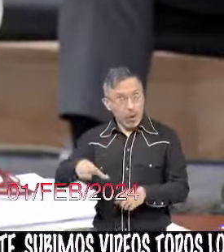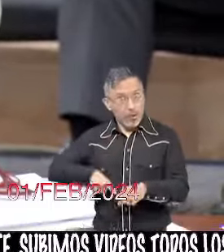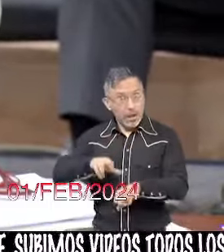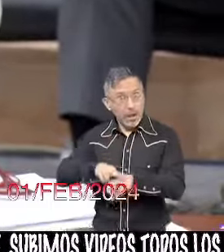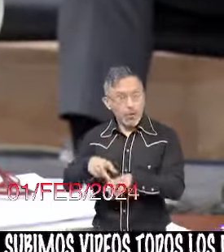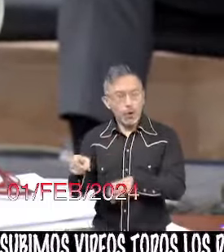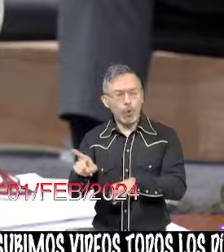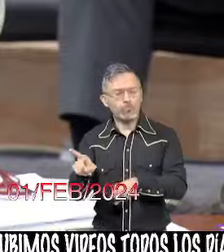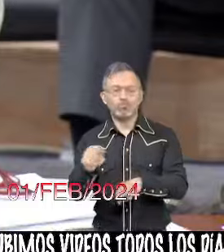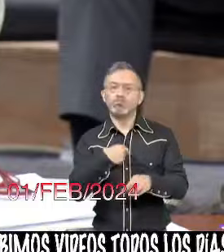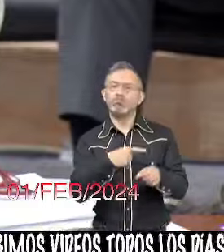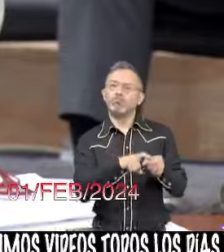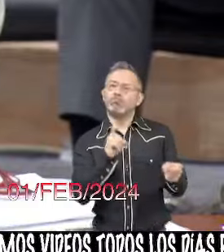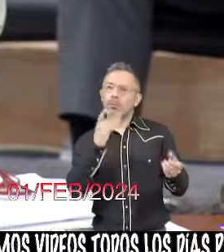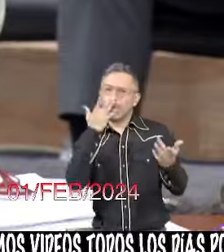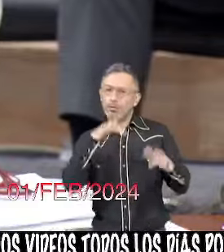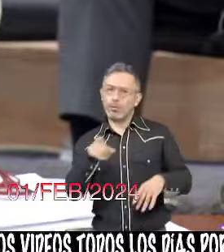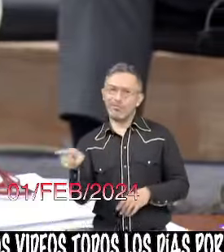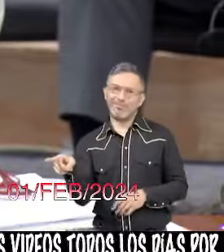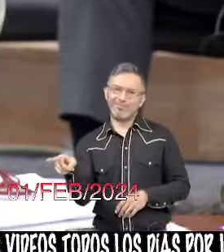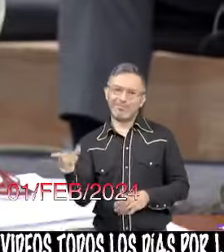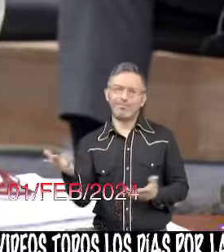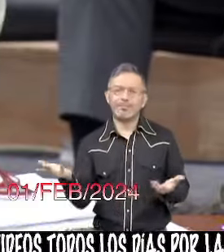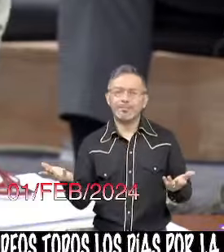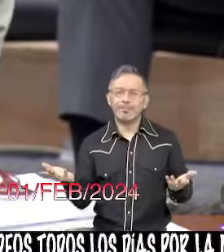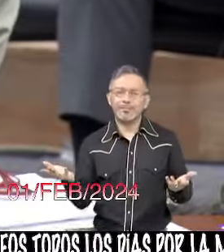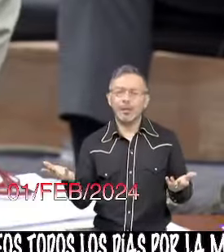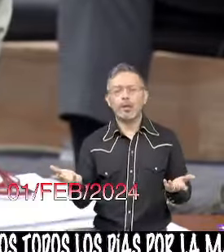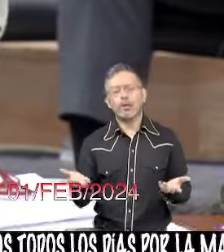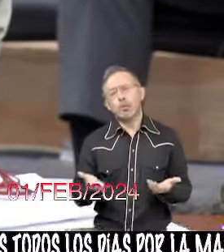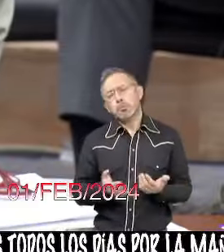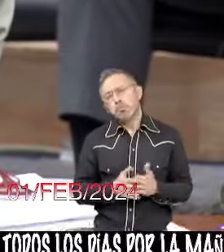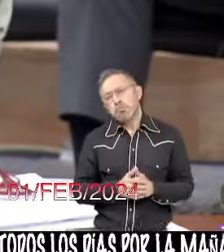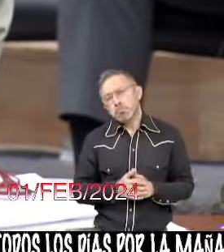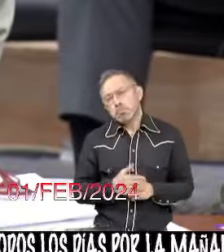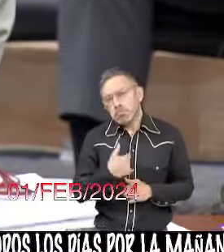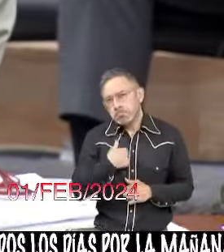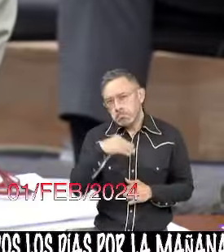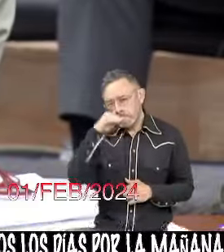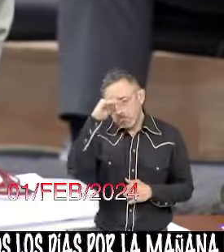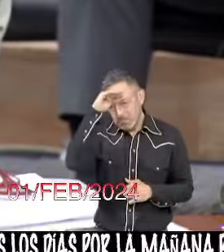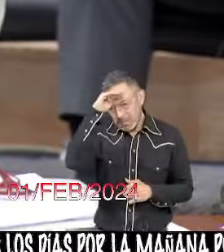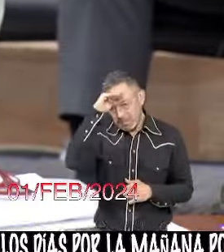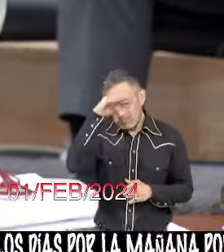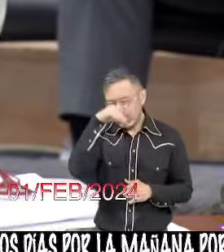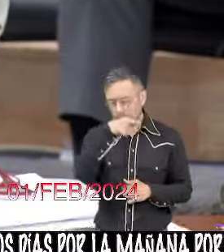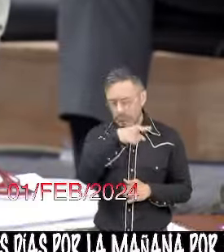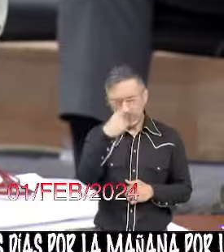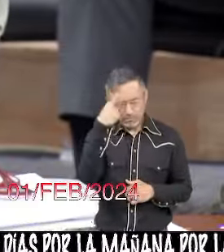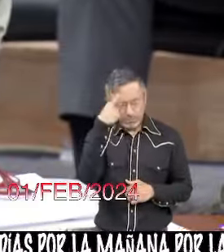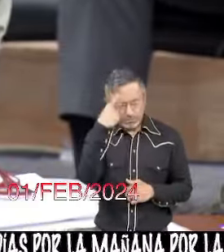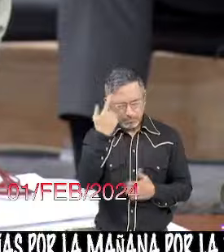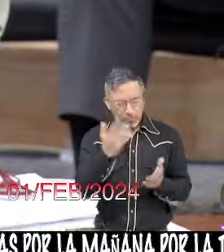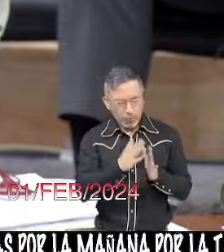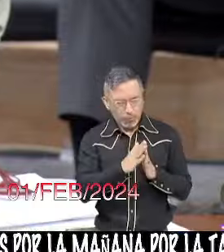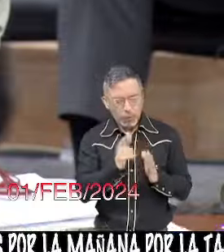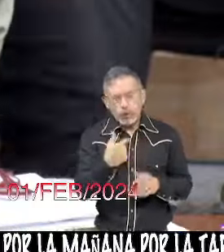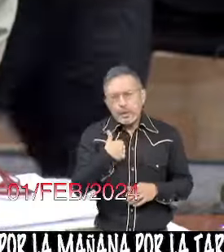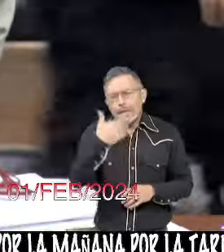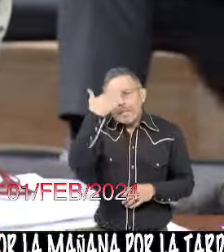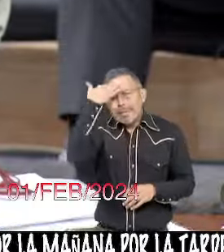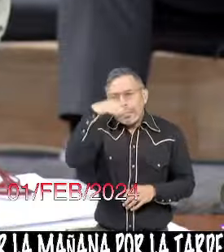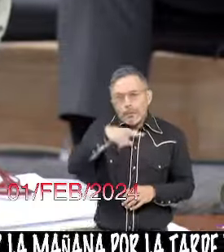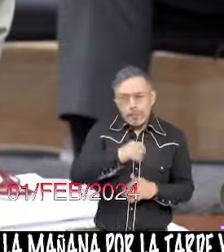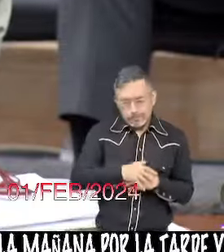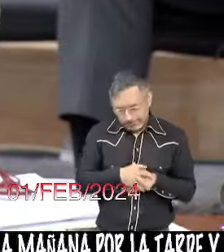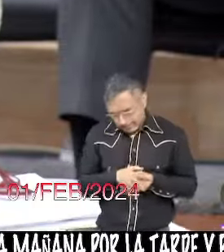Entonces, yo digo que habría que tener un poco de sensibilidad. Sé que no podía aguantar sus ganas